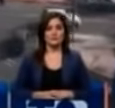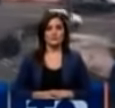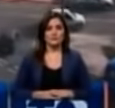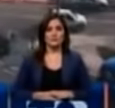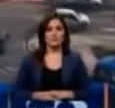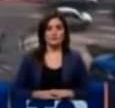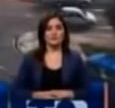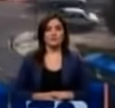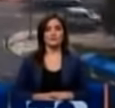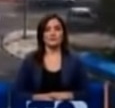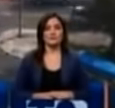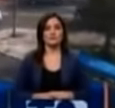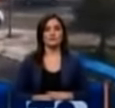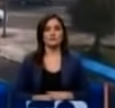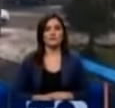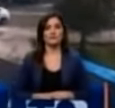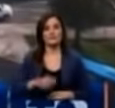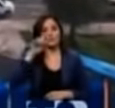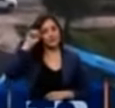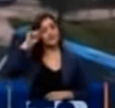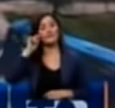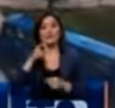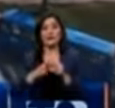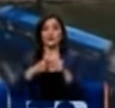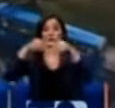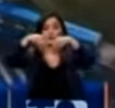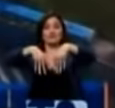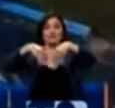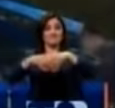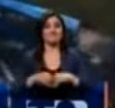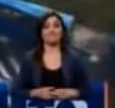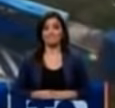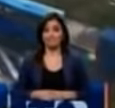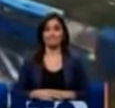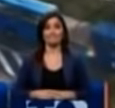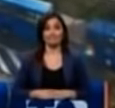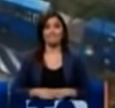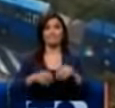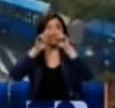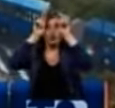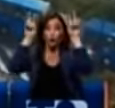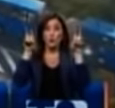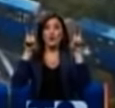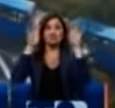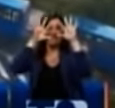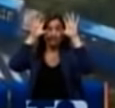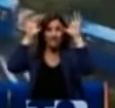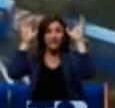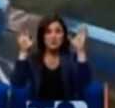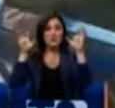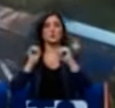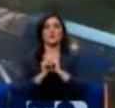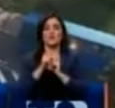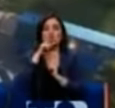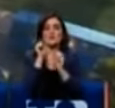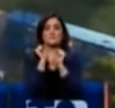le recordamos que Quito se pronostican lluvias para estos días y cielos nublados. Abríguese bien porque los fríos son